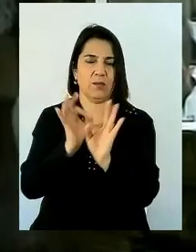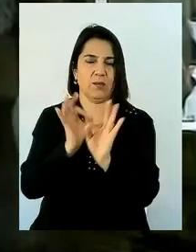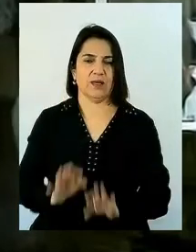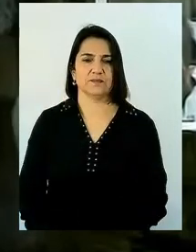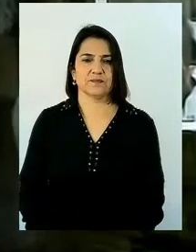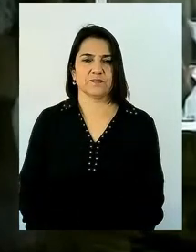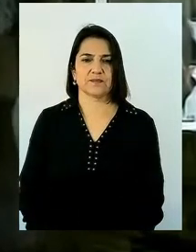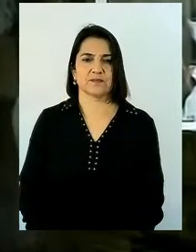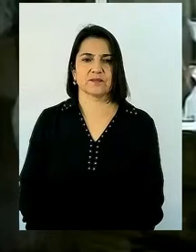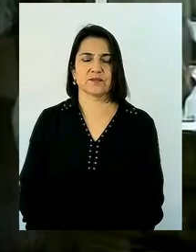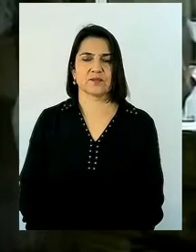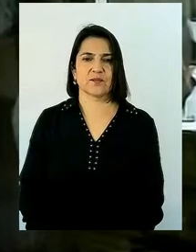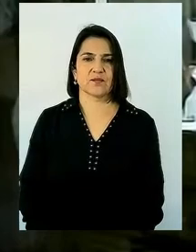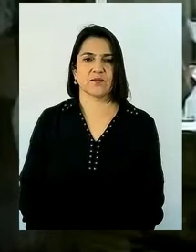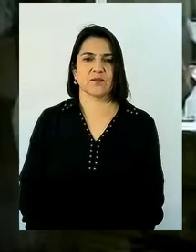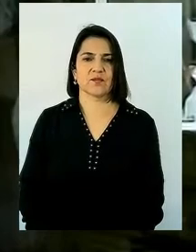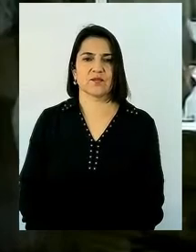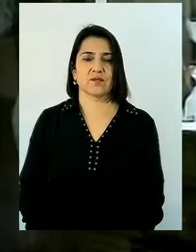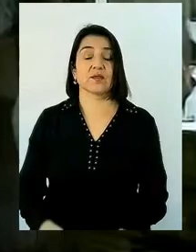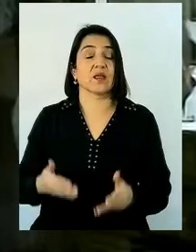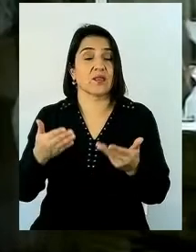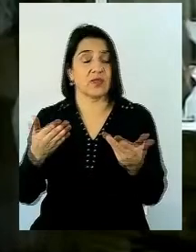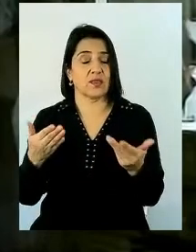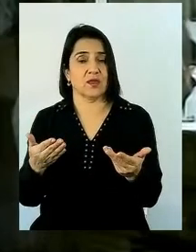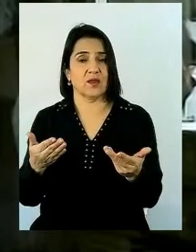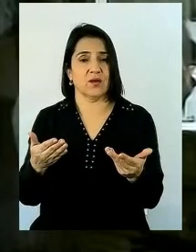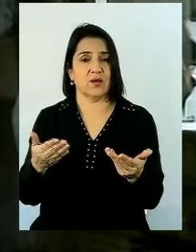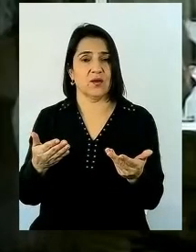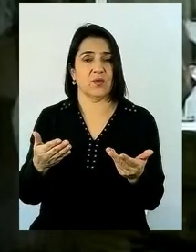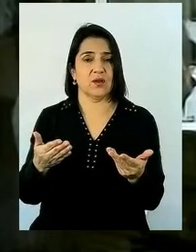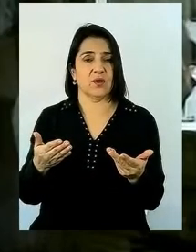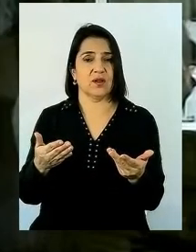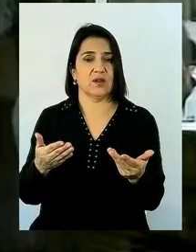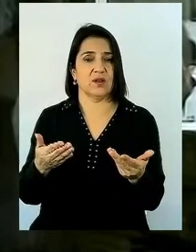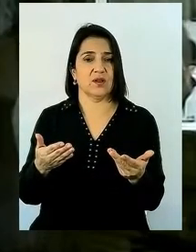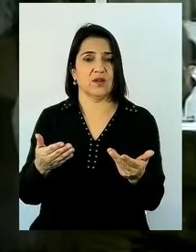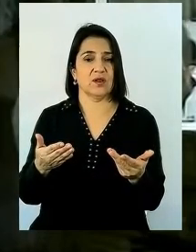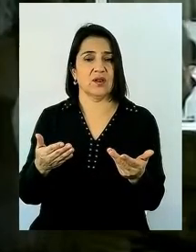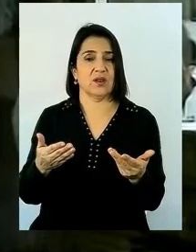del que se habla en la plataforma de derecho a la ciudad y que tomó la